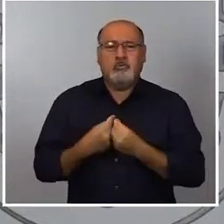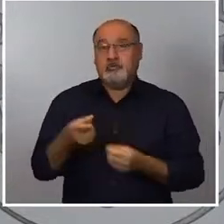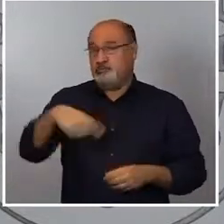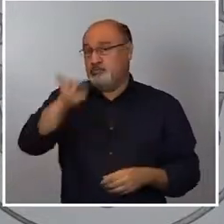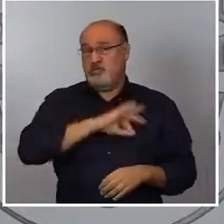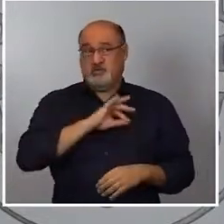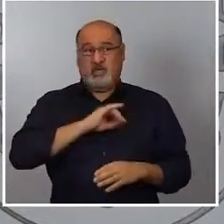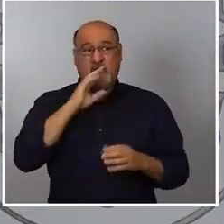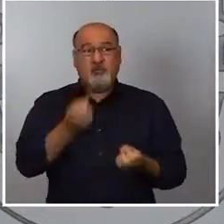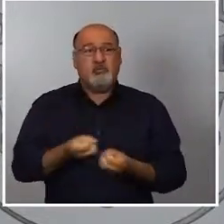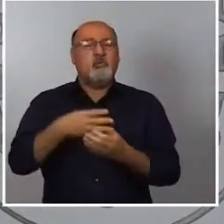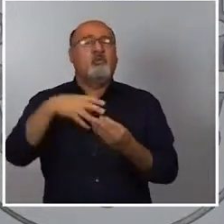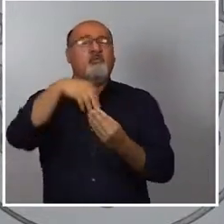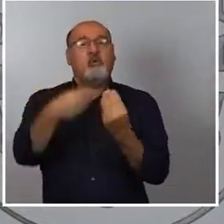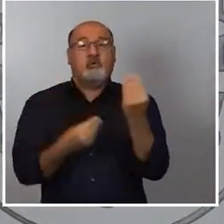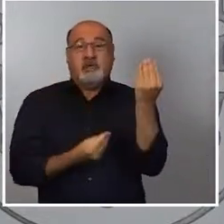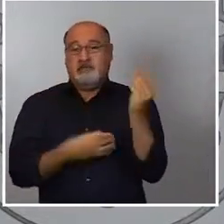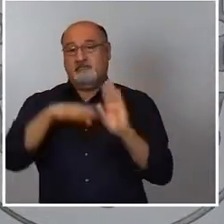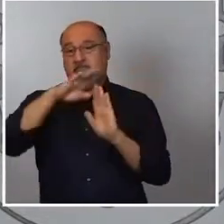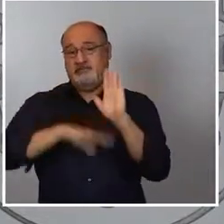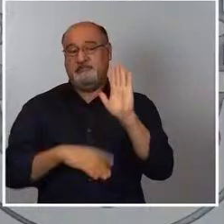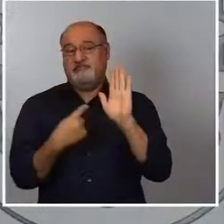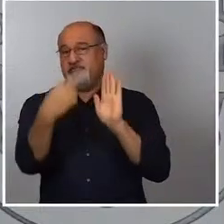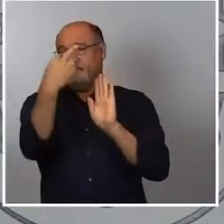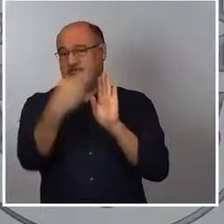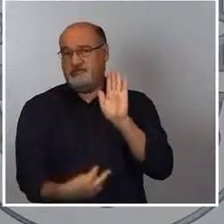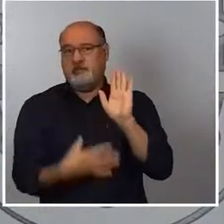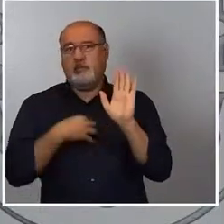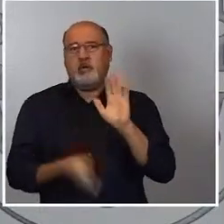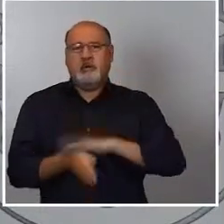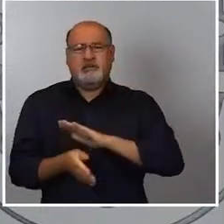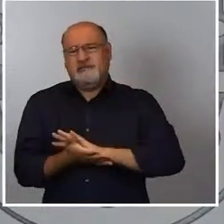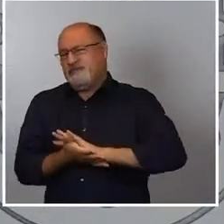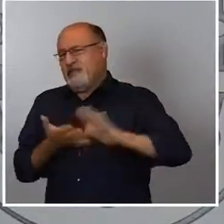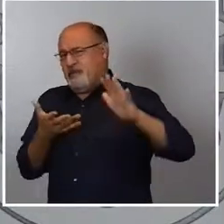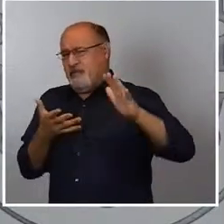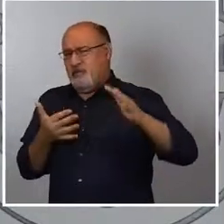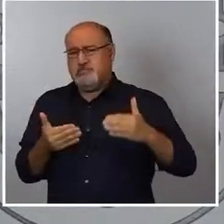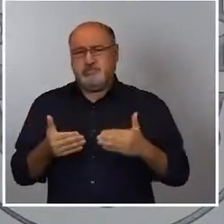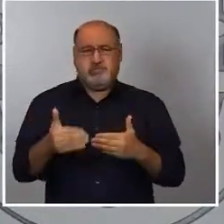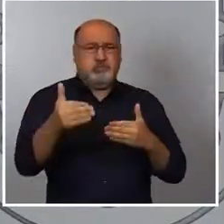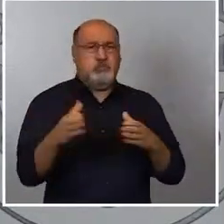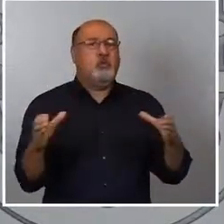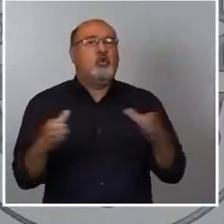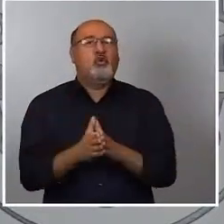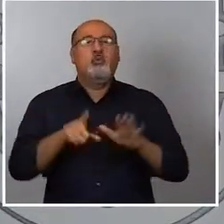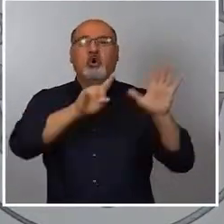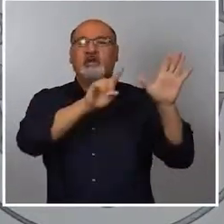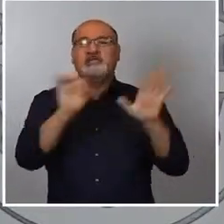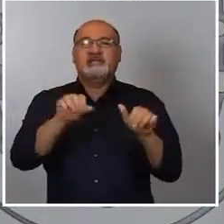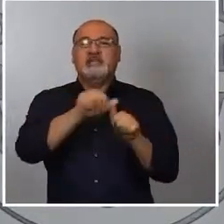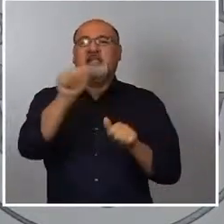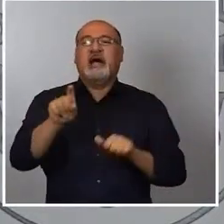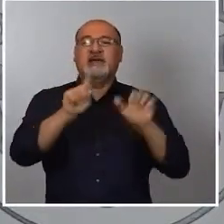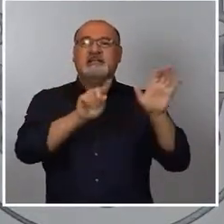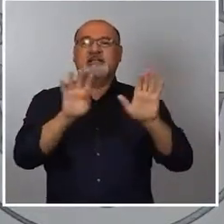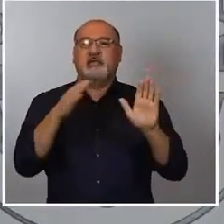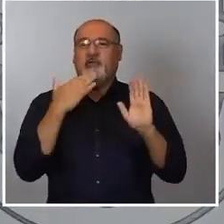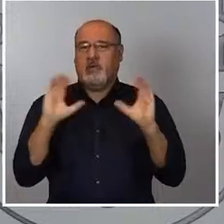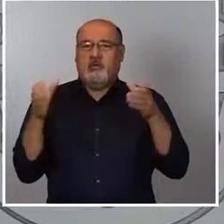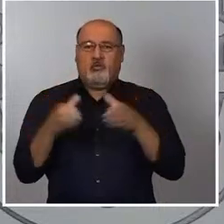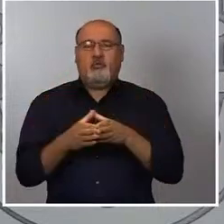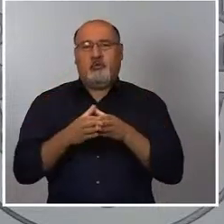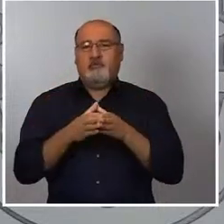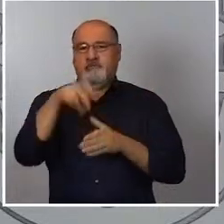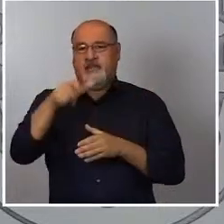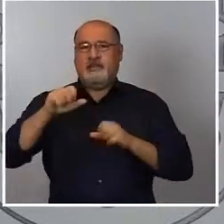un ritmo importante pisando el acelerador con el colectivo de 60 69 años el colectivo de personas pero